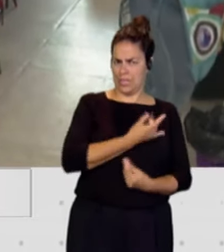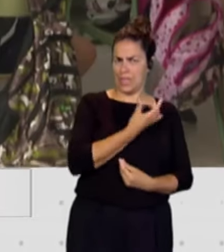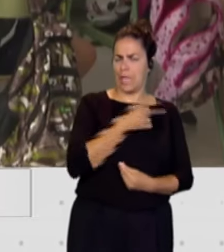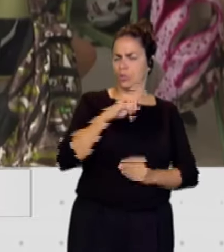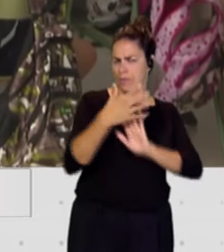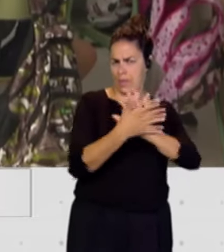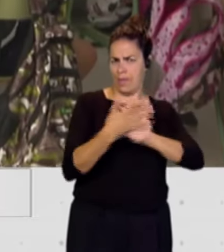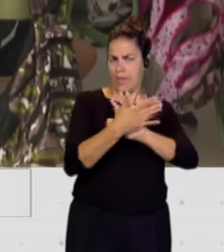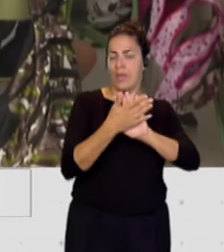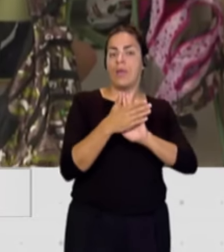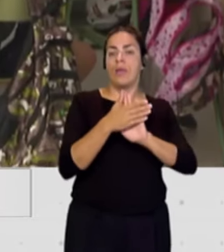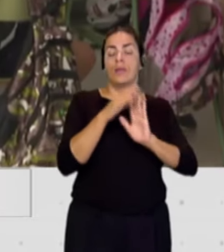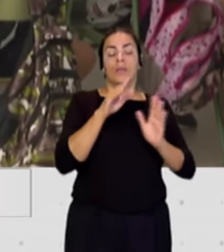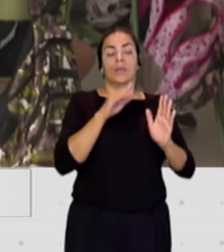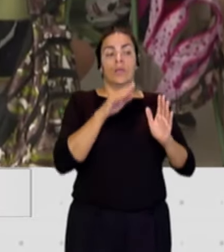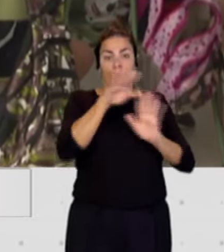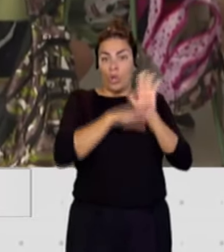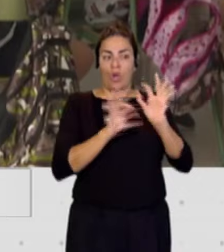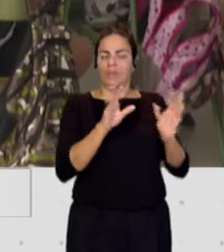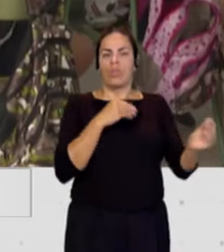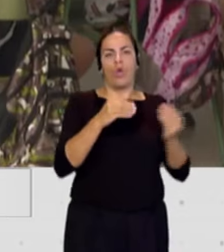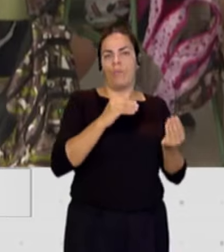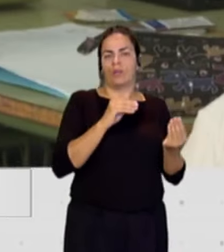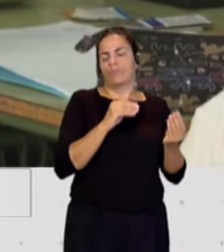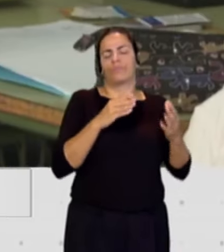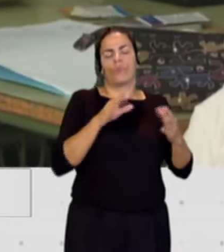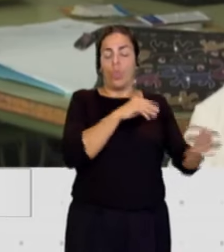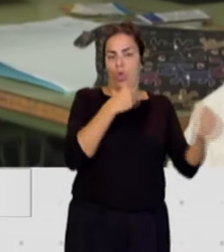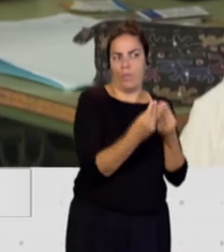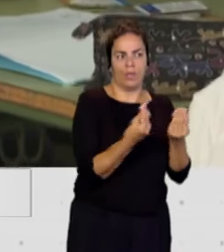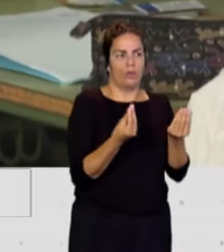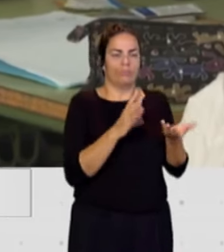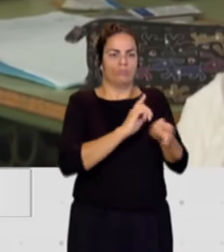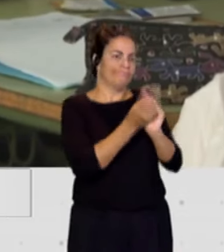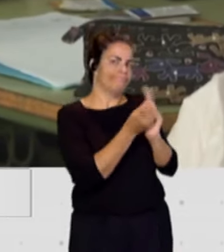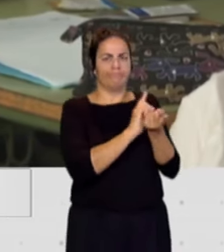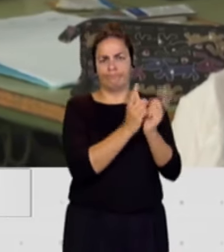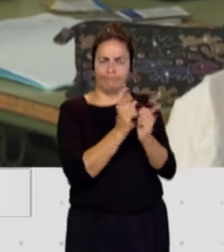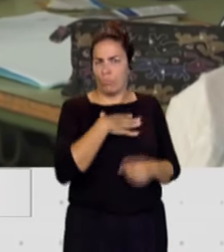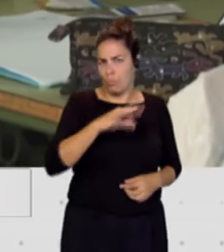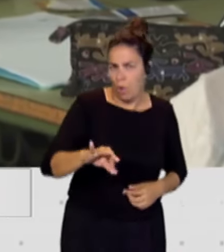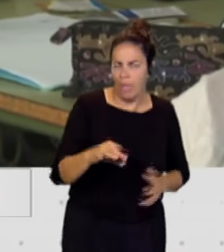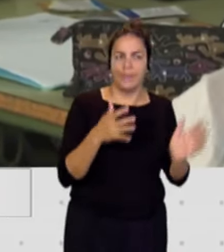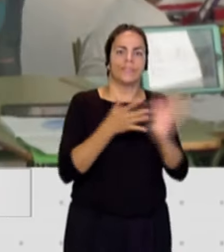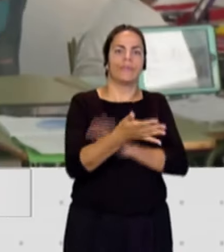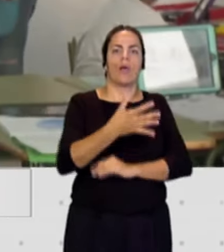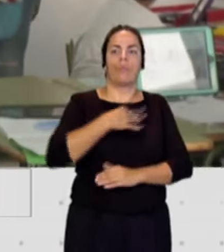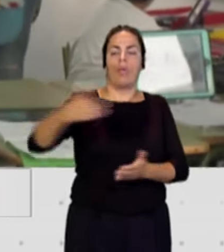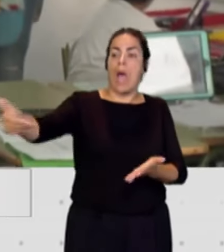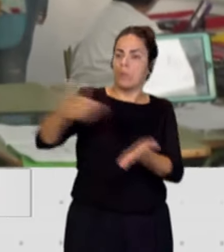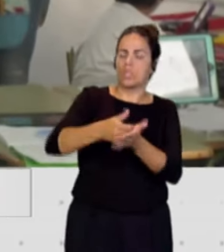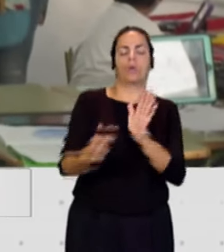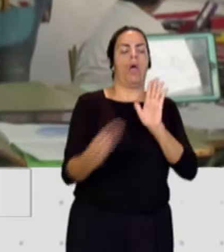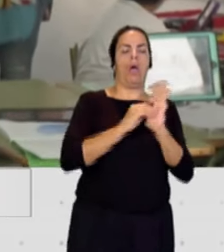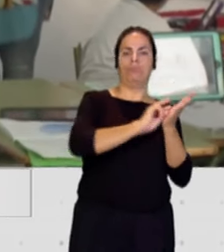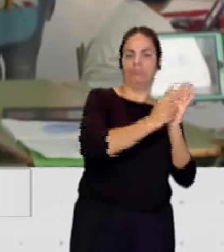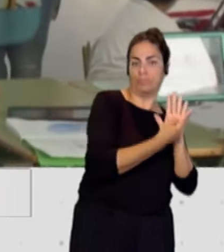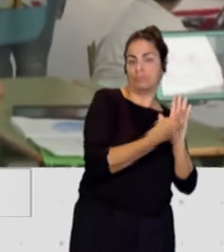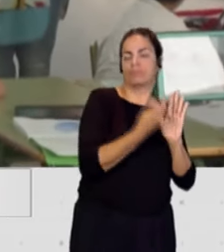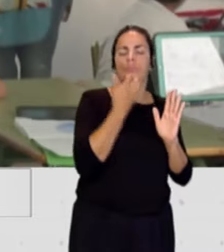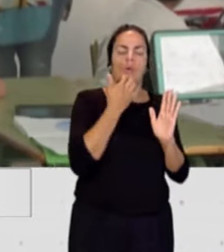es un documento vivo Eso quiere decir que puede sufrir pues lógicamente aportaciones como lo ha sufrido por parte